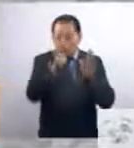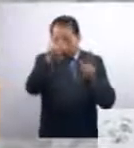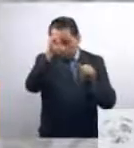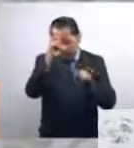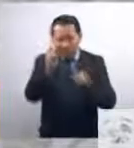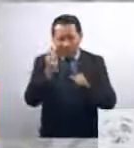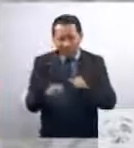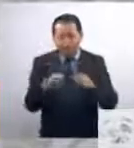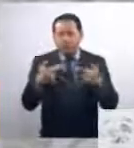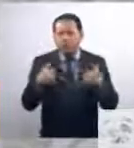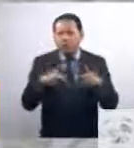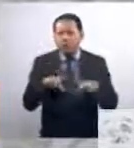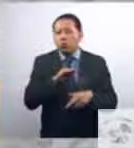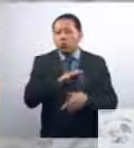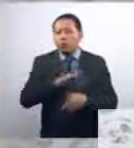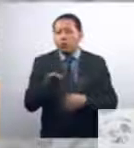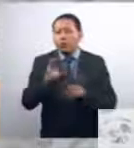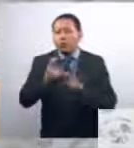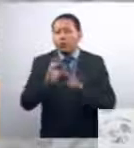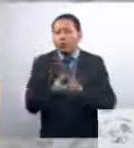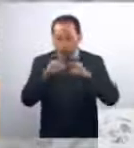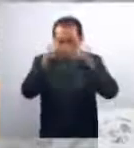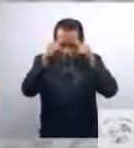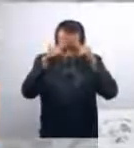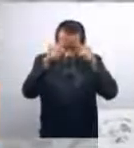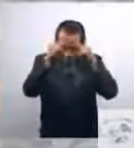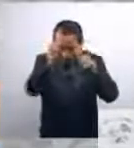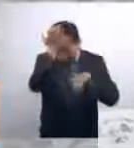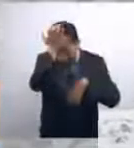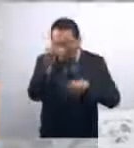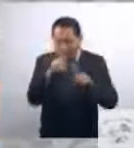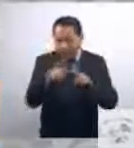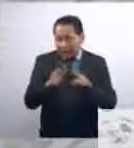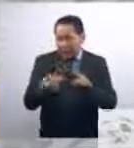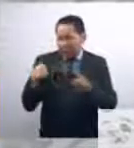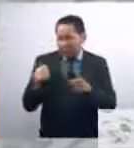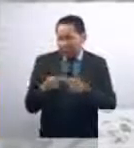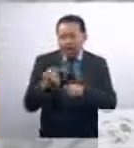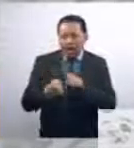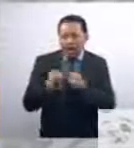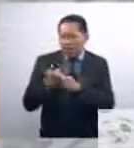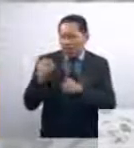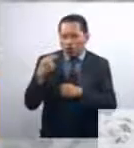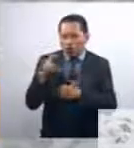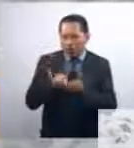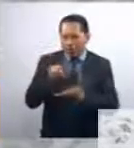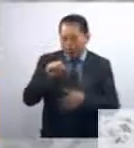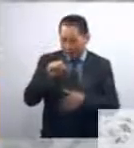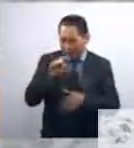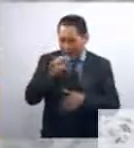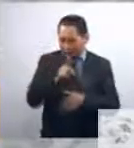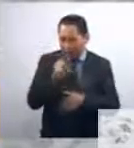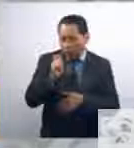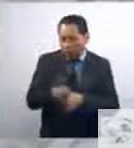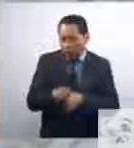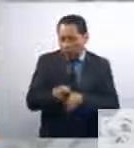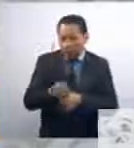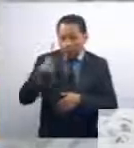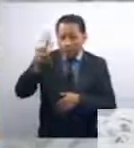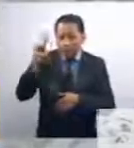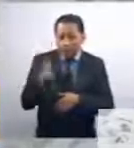a nombre de la Comisión de Ganadería se generó a finales del año que acaba de terminar, la realidad es